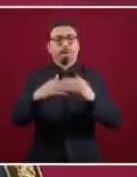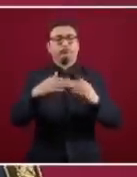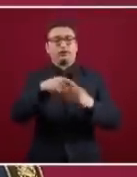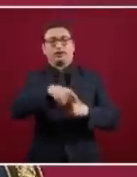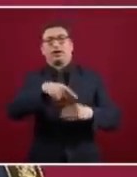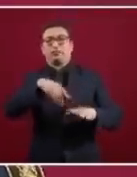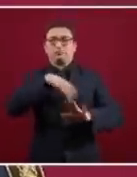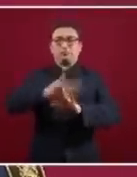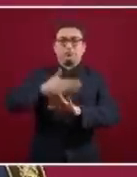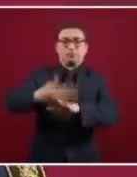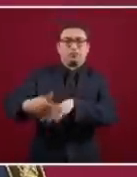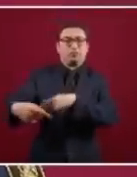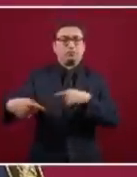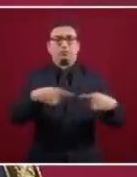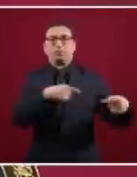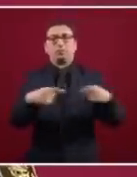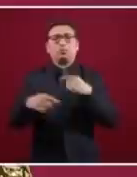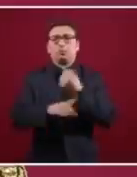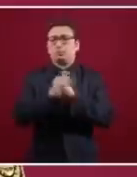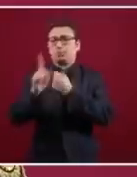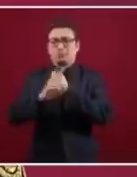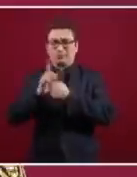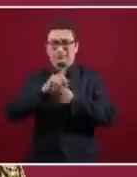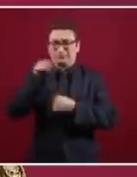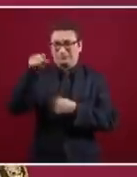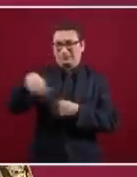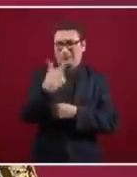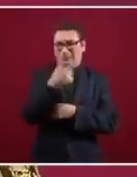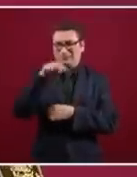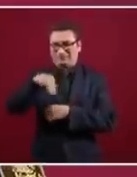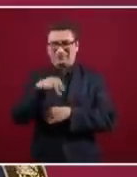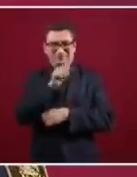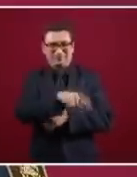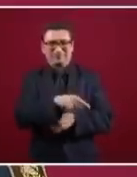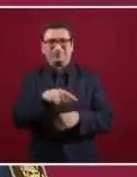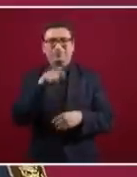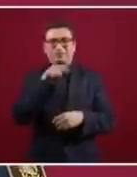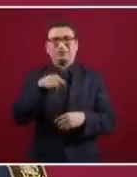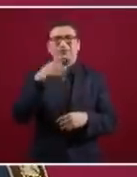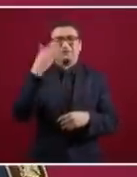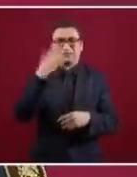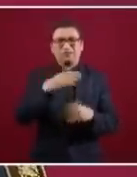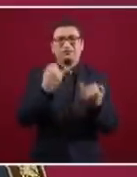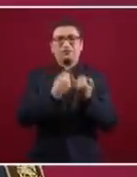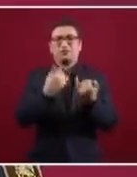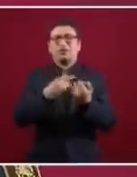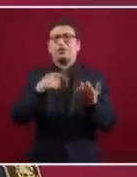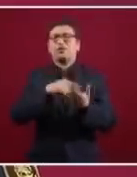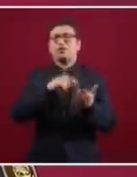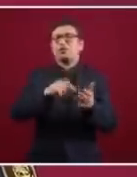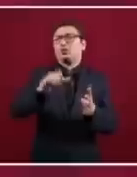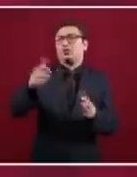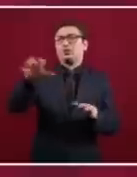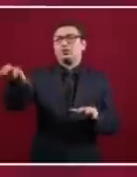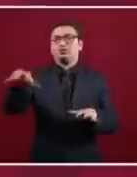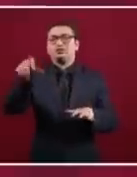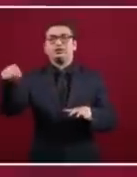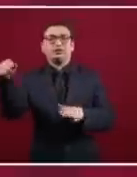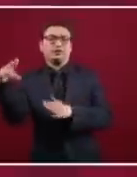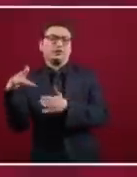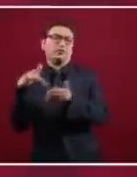detiene a responder la agresión inclusive hay otra de este base de operaciones que llega al